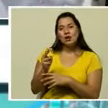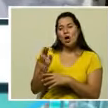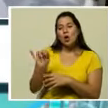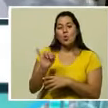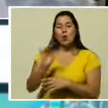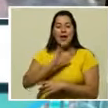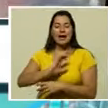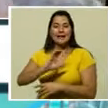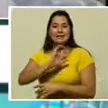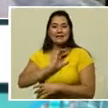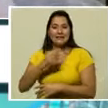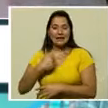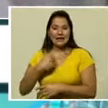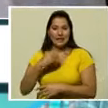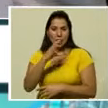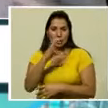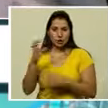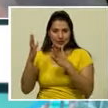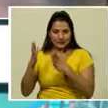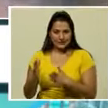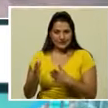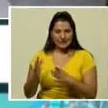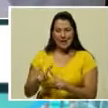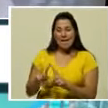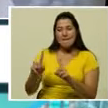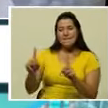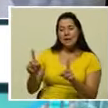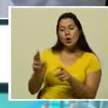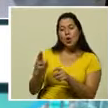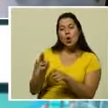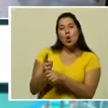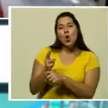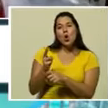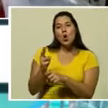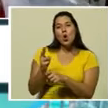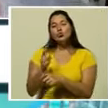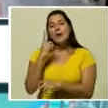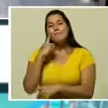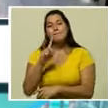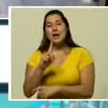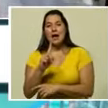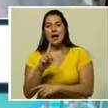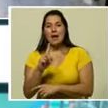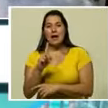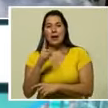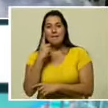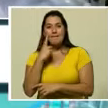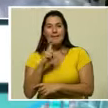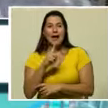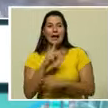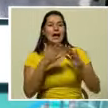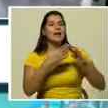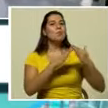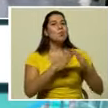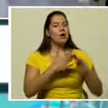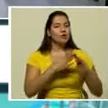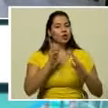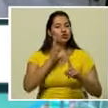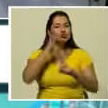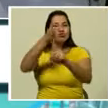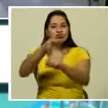costarricense, pero más para la ciudadanía que para los actores políticos que estaban ahí presentes. Y ahí es donde yo